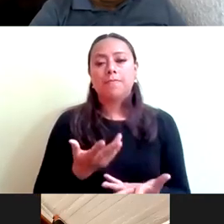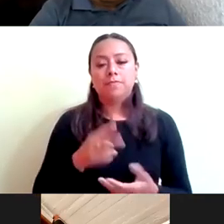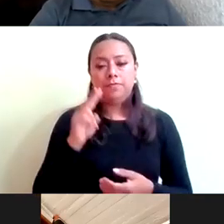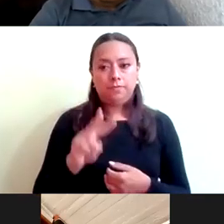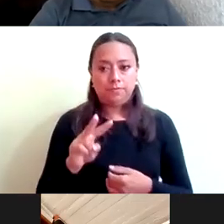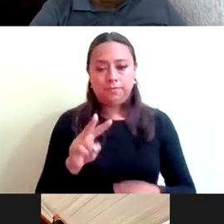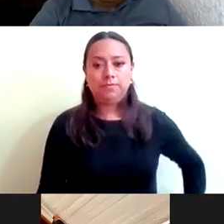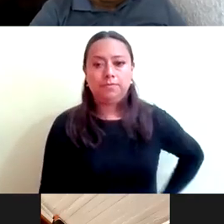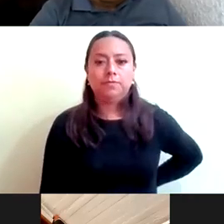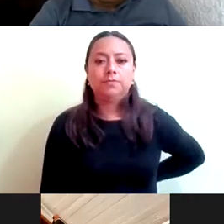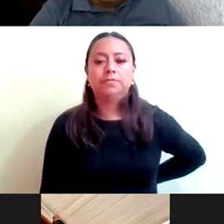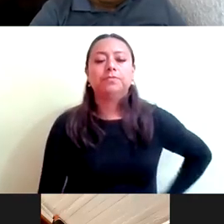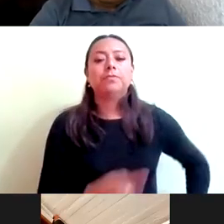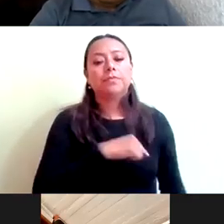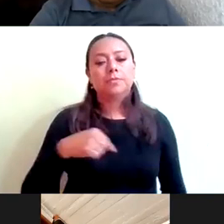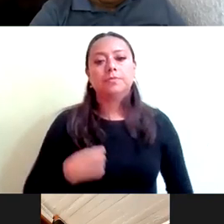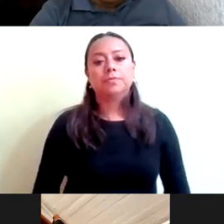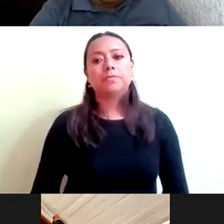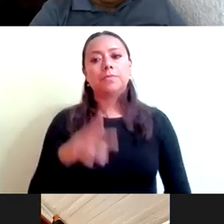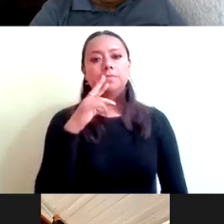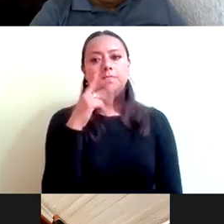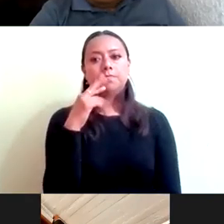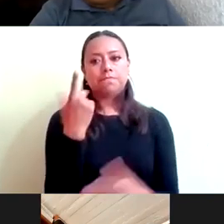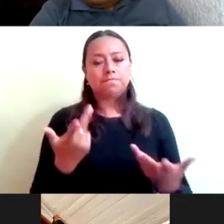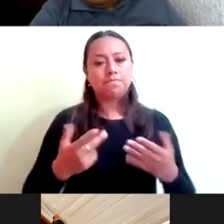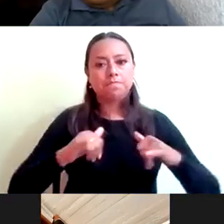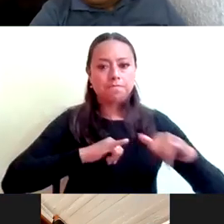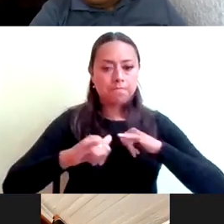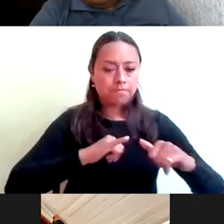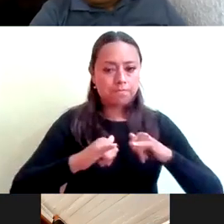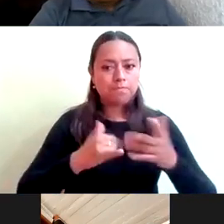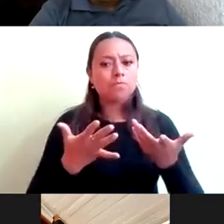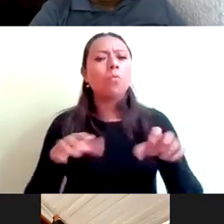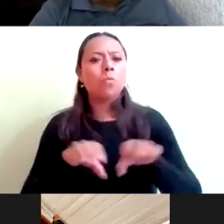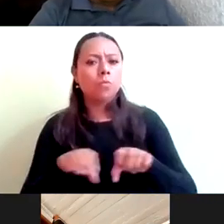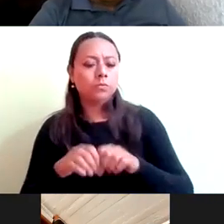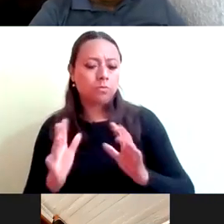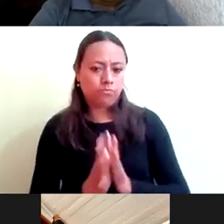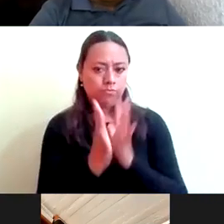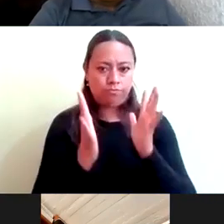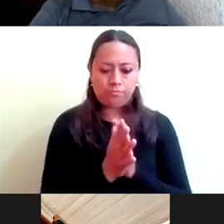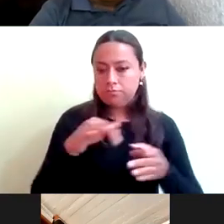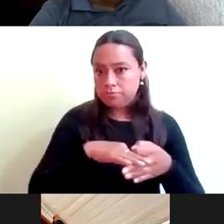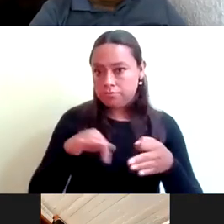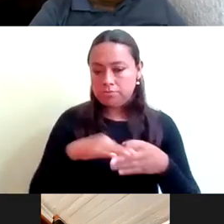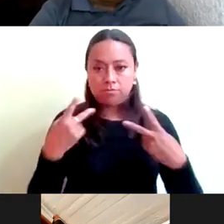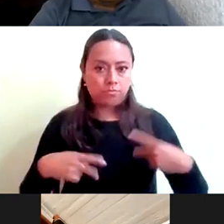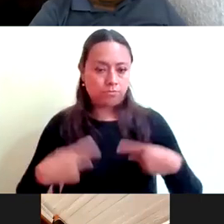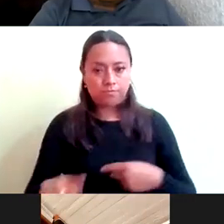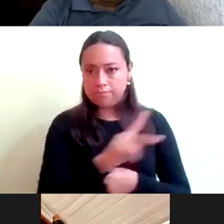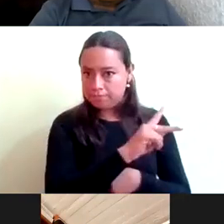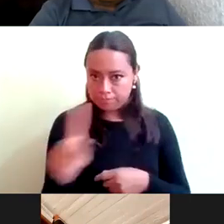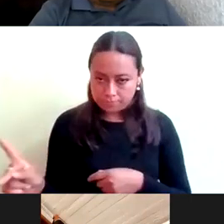manera mejorando en el territorio con la participación constante de la ciudadanía y